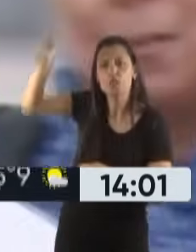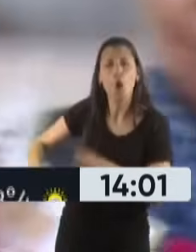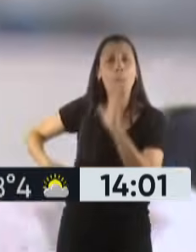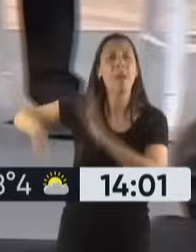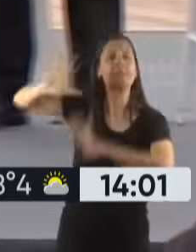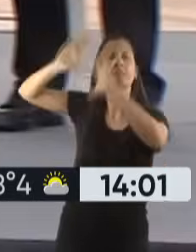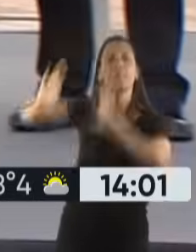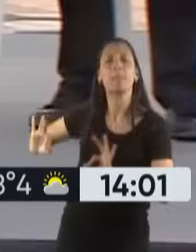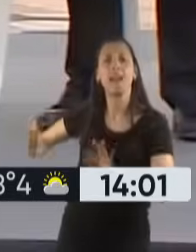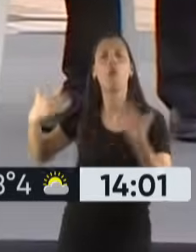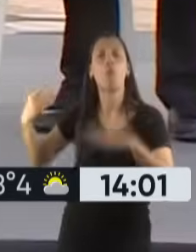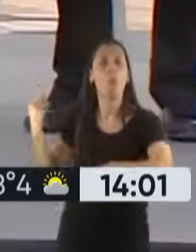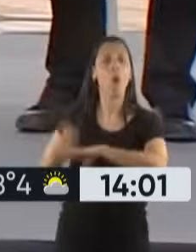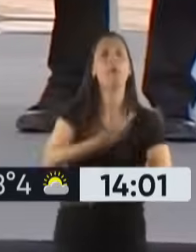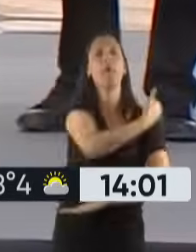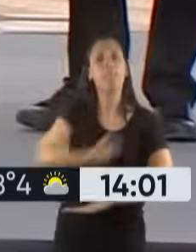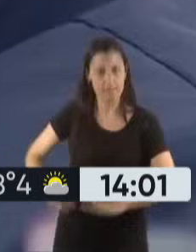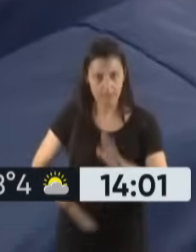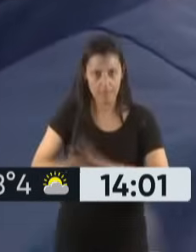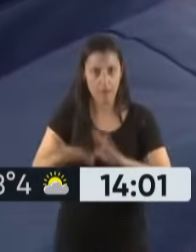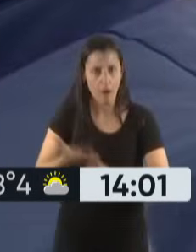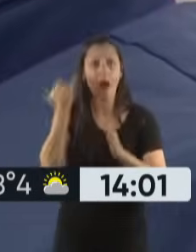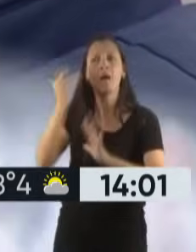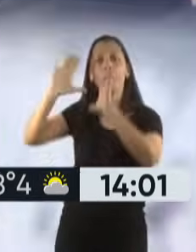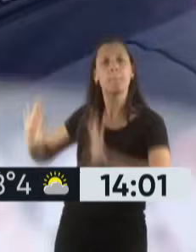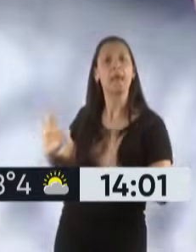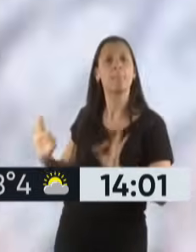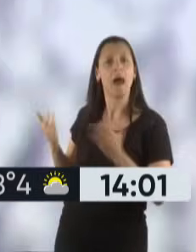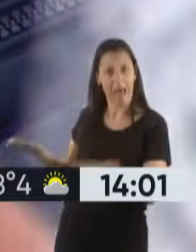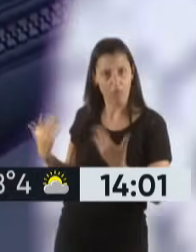preparó para ser presidente de la Argentina.